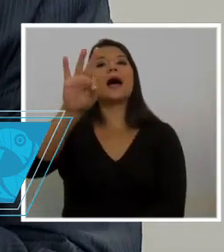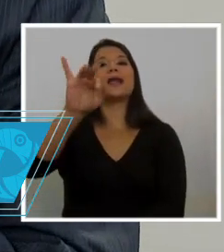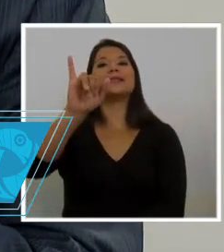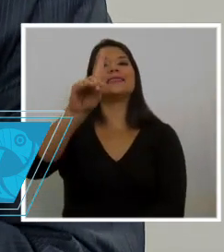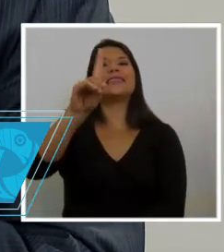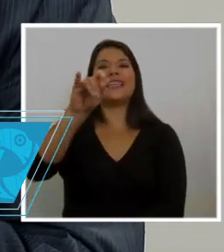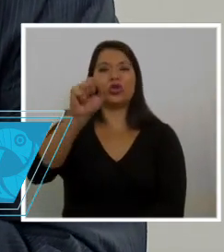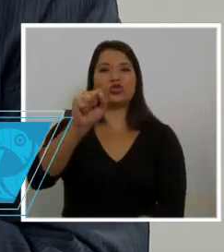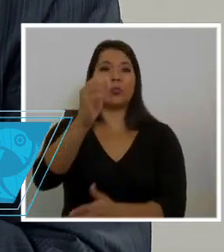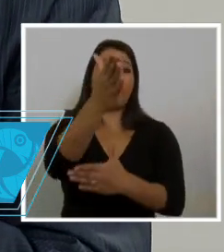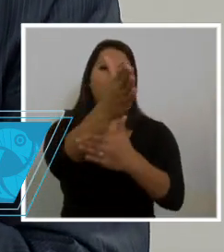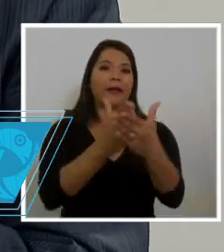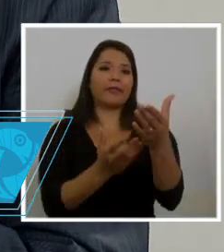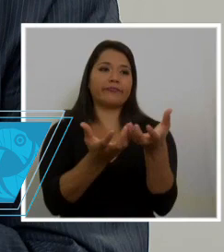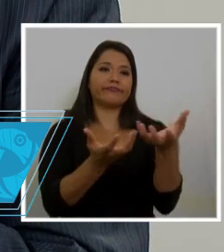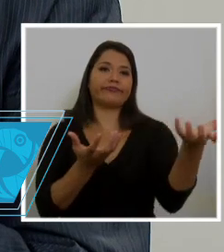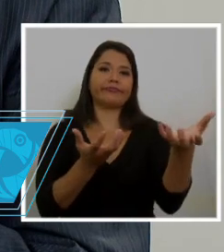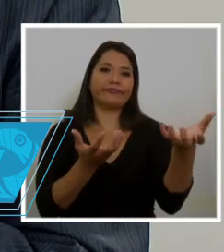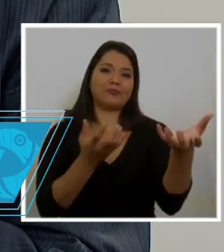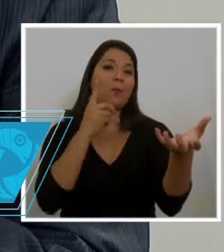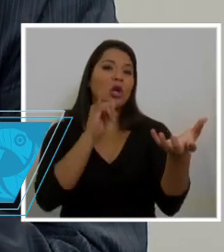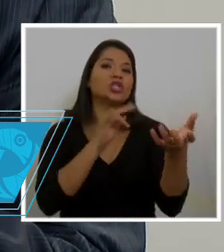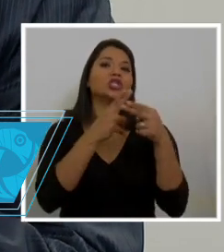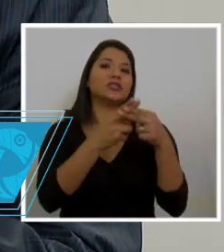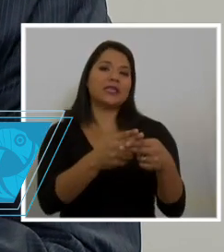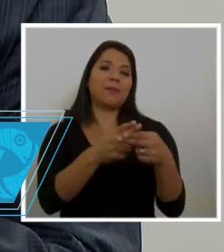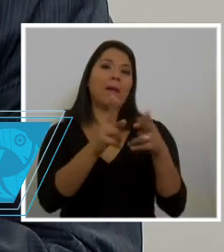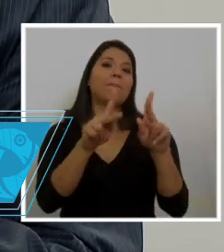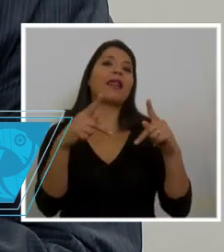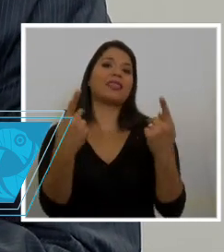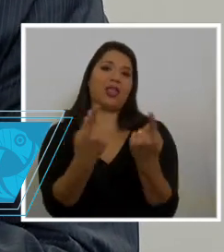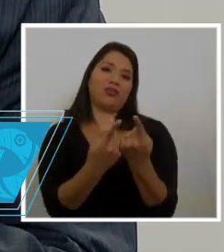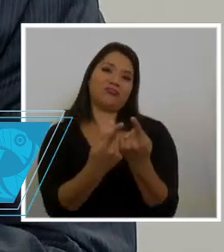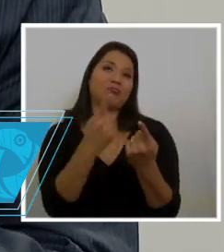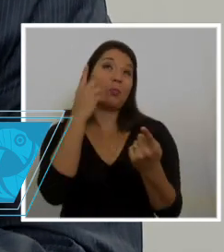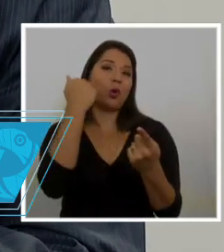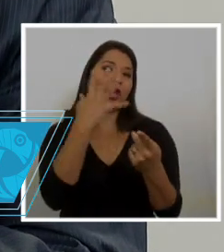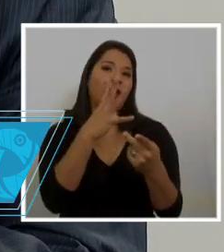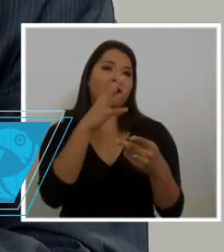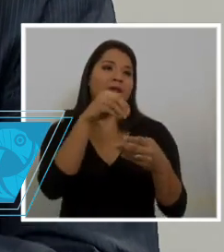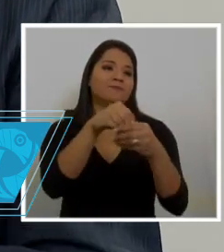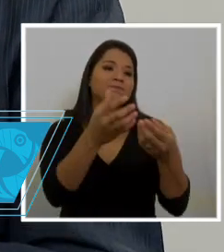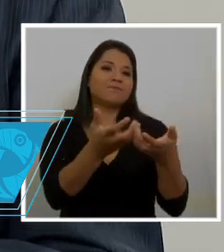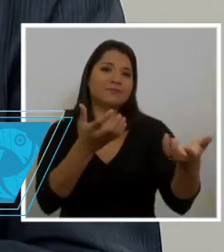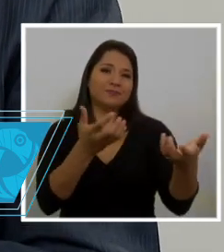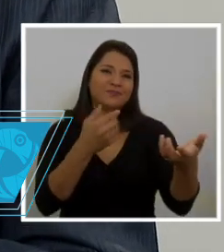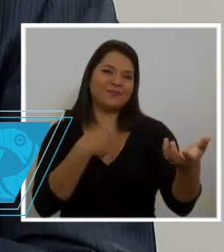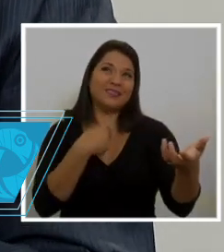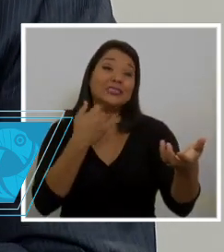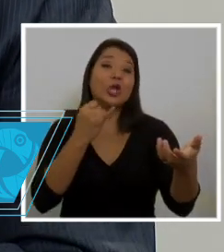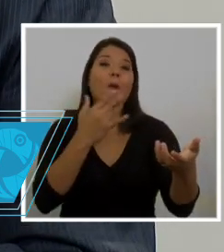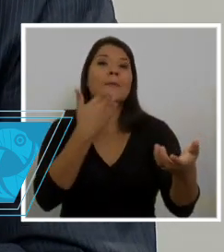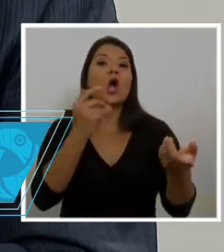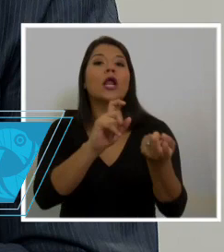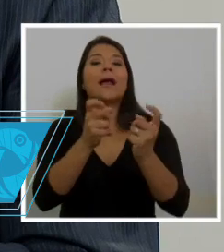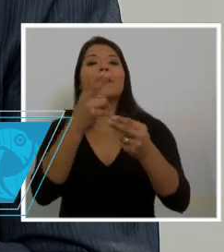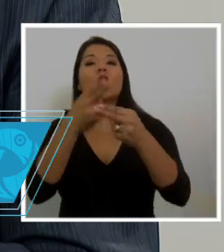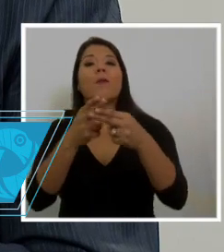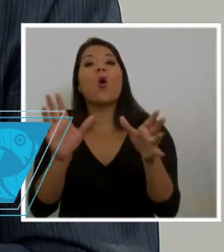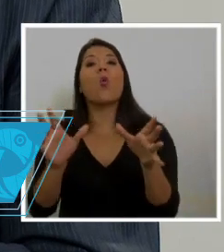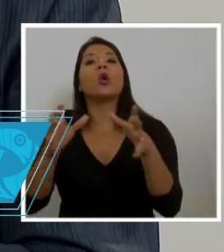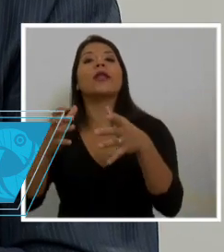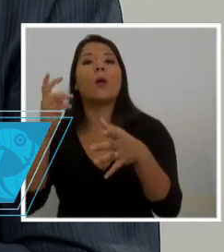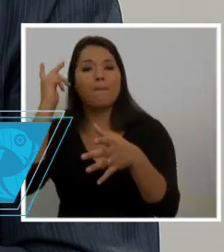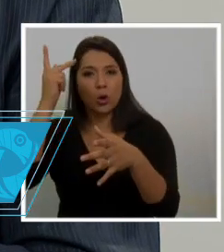partidos políticos. Y por supuesto que en el caso del Partido Liberación Nacional hay esas divisiones internas que generan